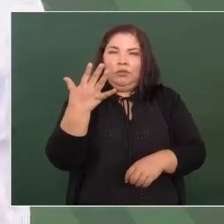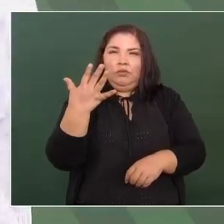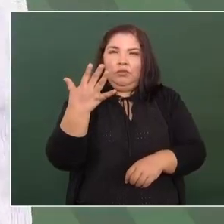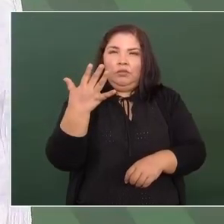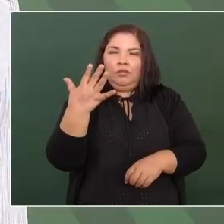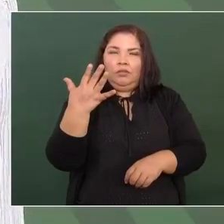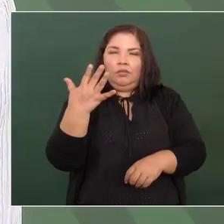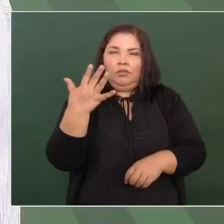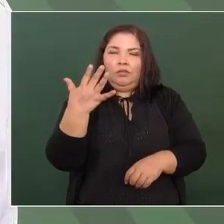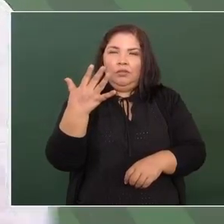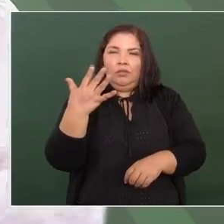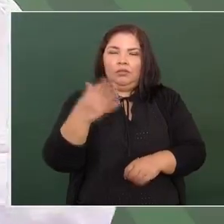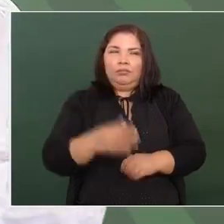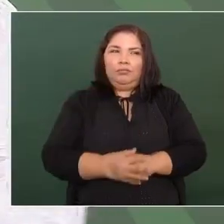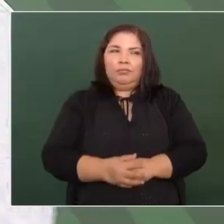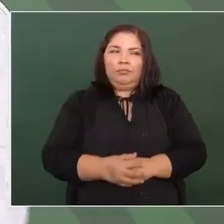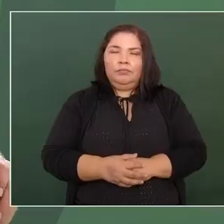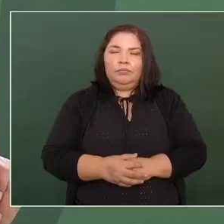en